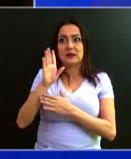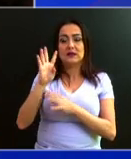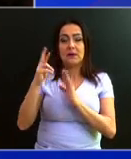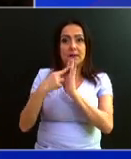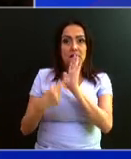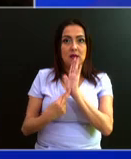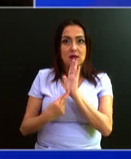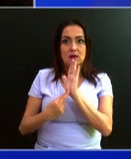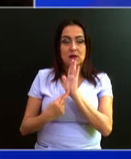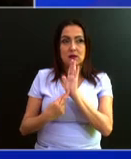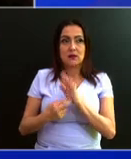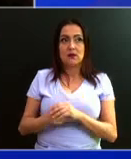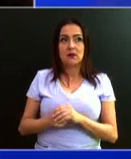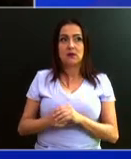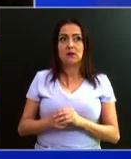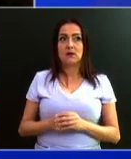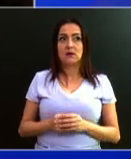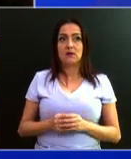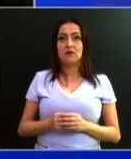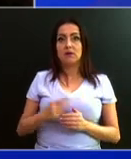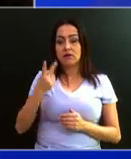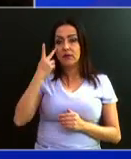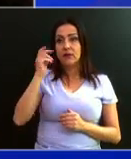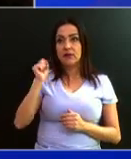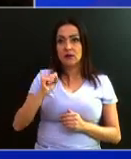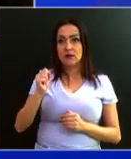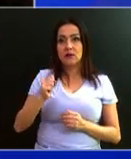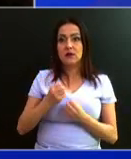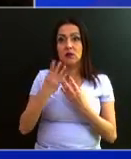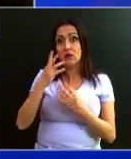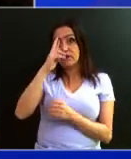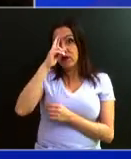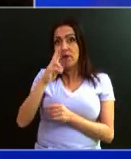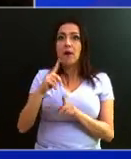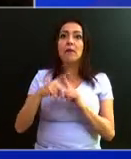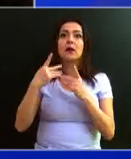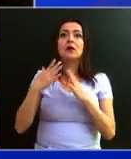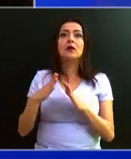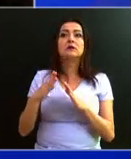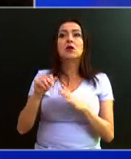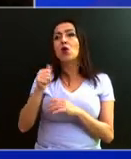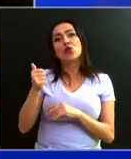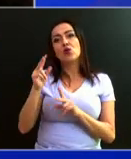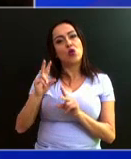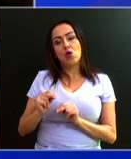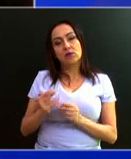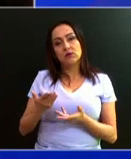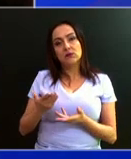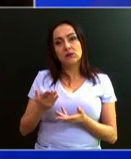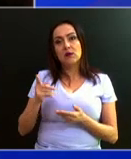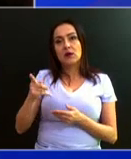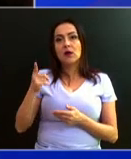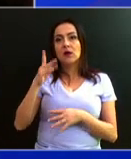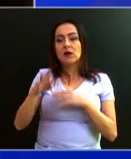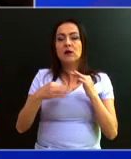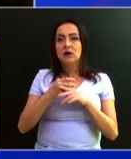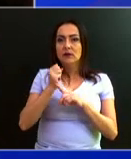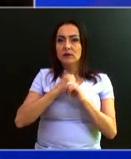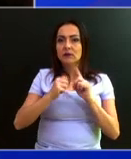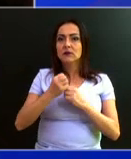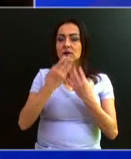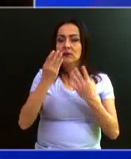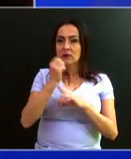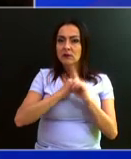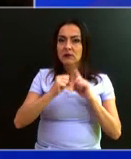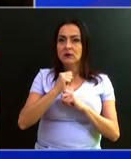medidas, que pues en gran medida vemos que sí, pues muchos lo respetan, pero una vez que no, pues se dan este tipo de casos. Muchos